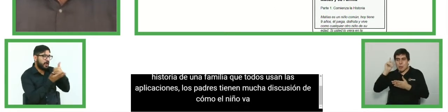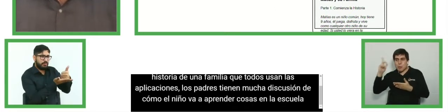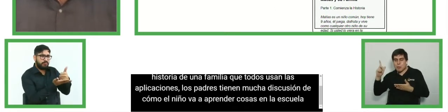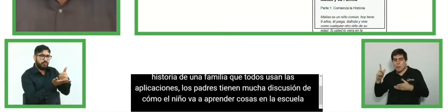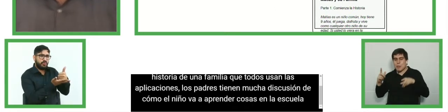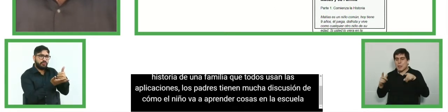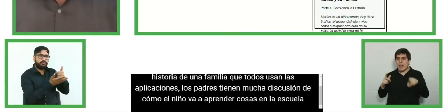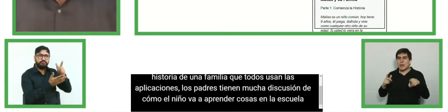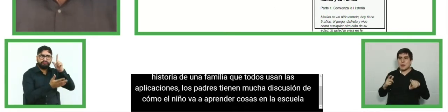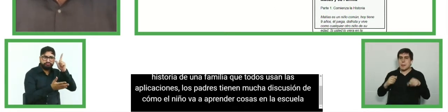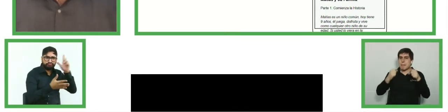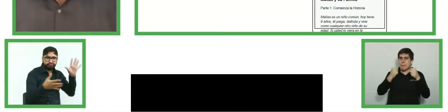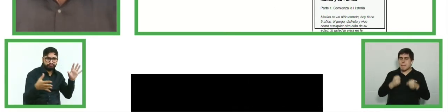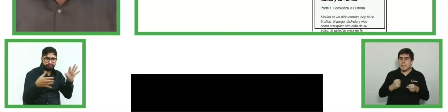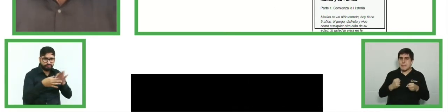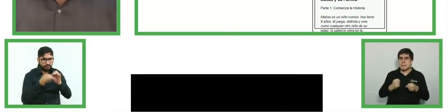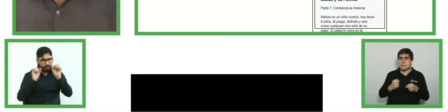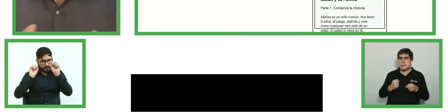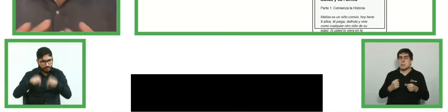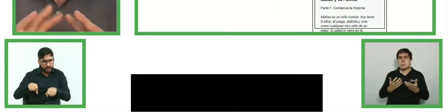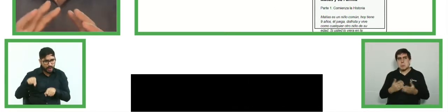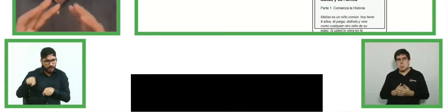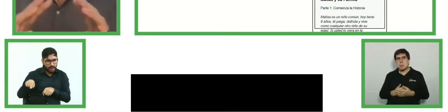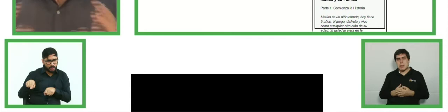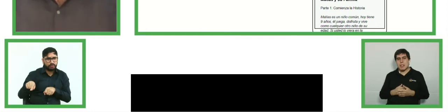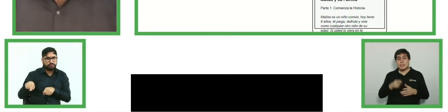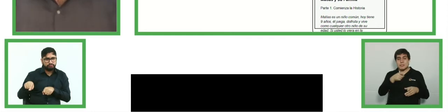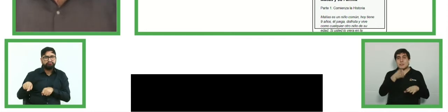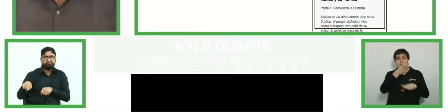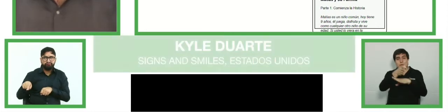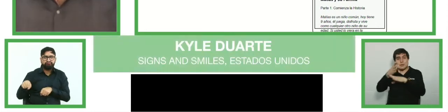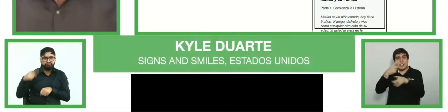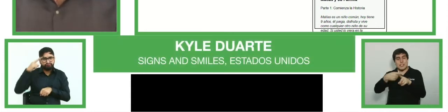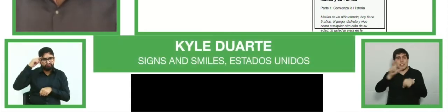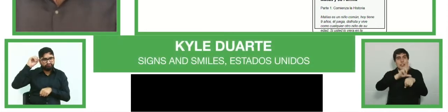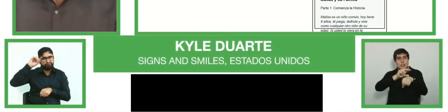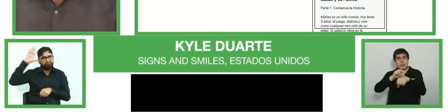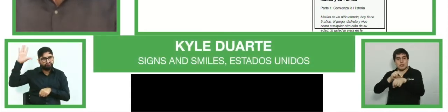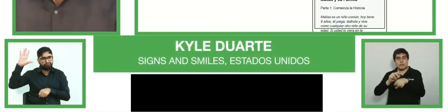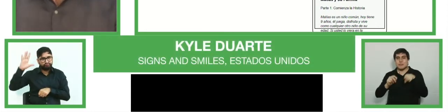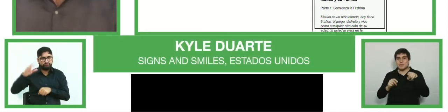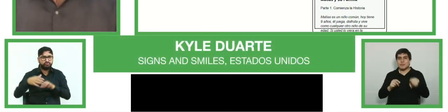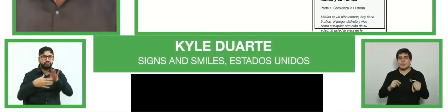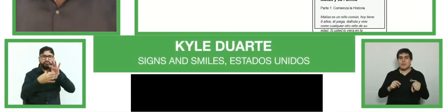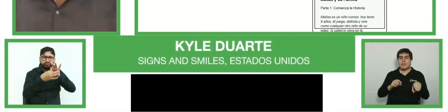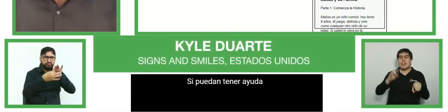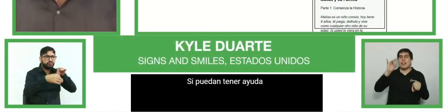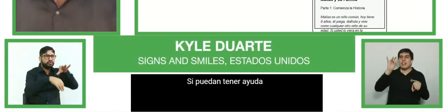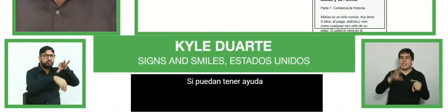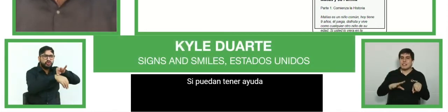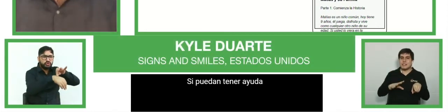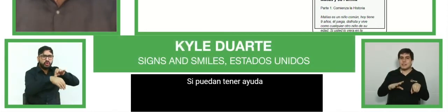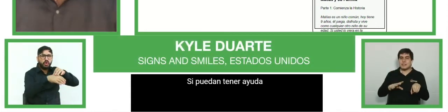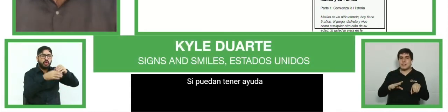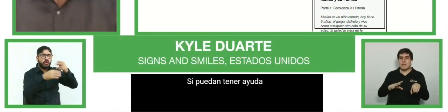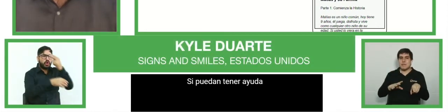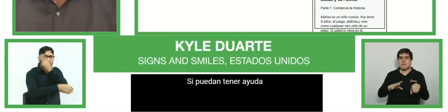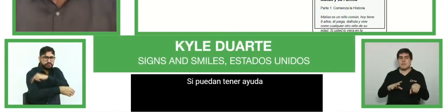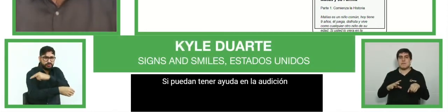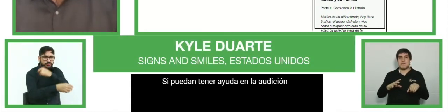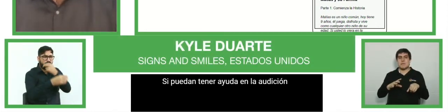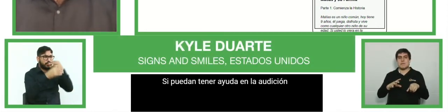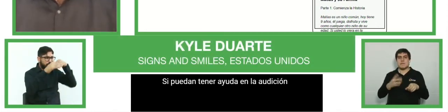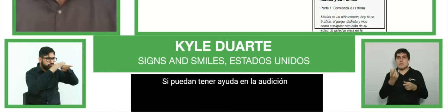se arreglaría. Y van a diferentes doctores y se dan cuenta de que darles la mayor cantidad de recursos al